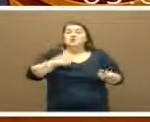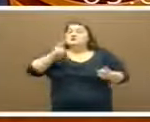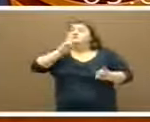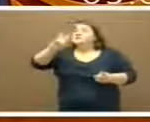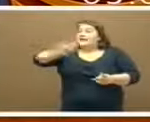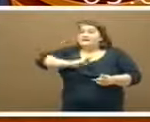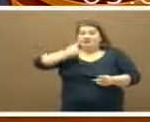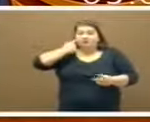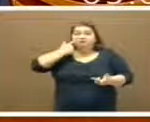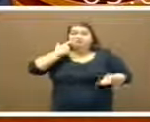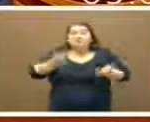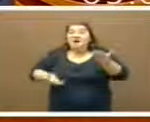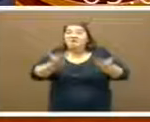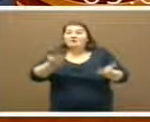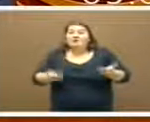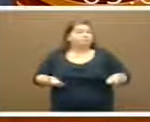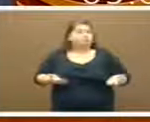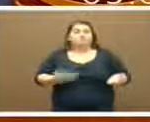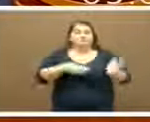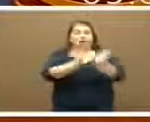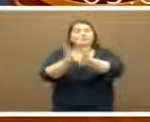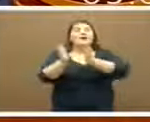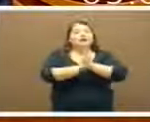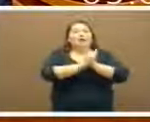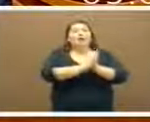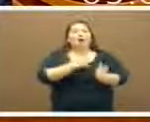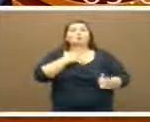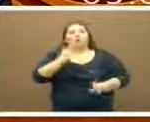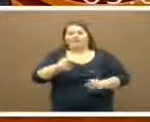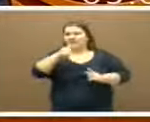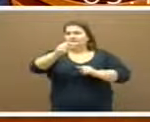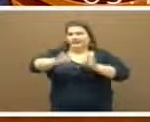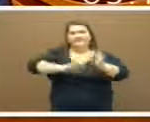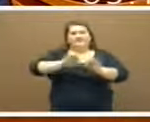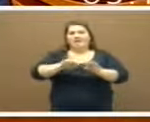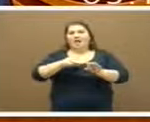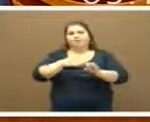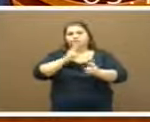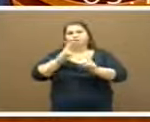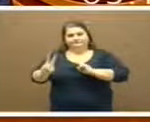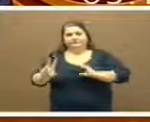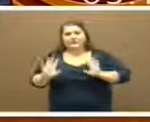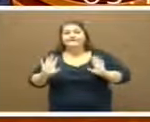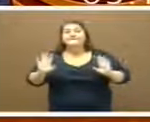las valoro. Ya lo harán otros compañeros a lo largo de la sesión.